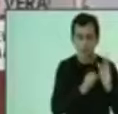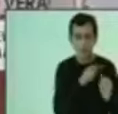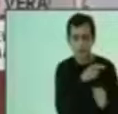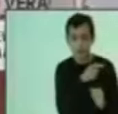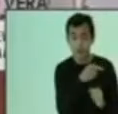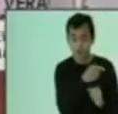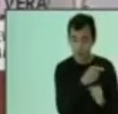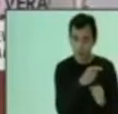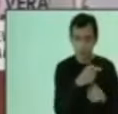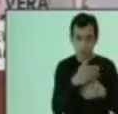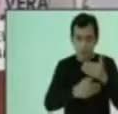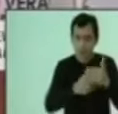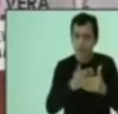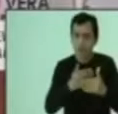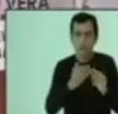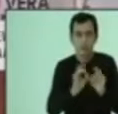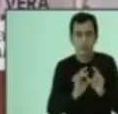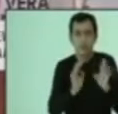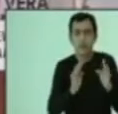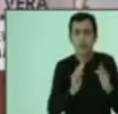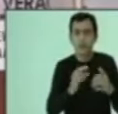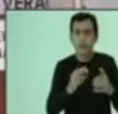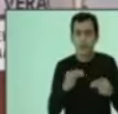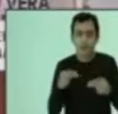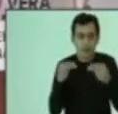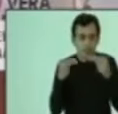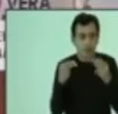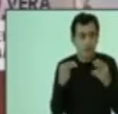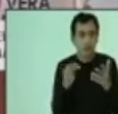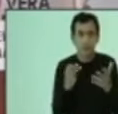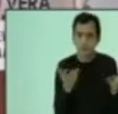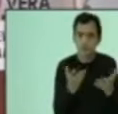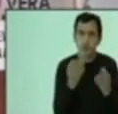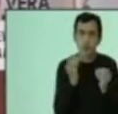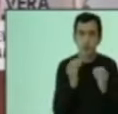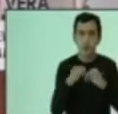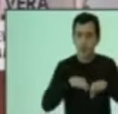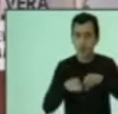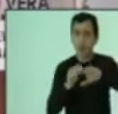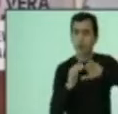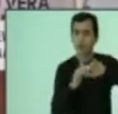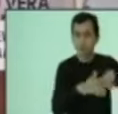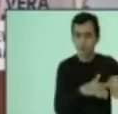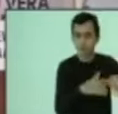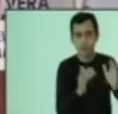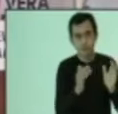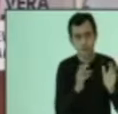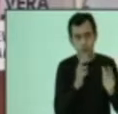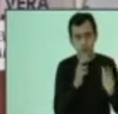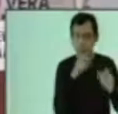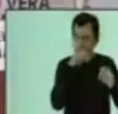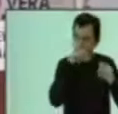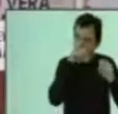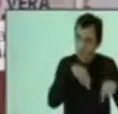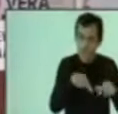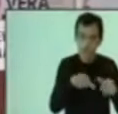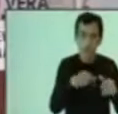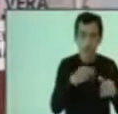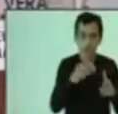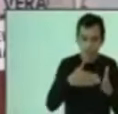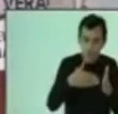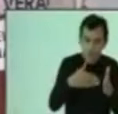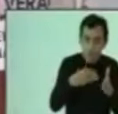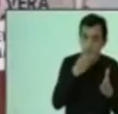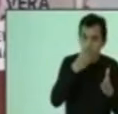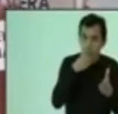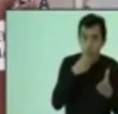de emprender un negocio o de incorporarse a un trabajo. Asimismo, vamos a establecer como comedores comunitarios en